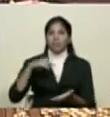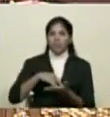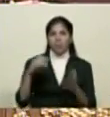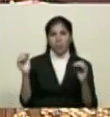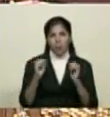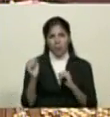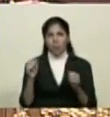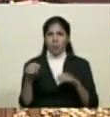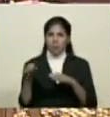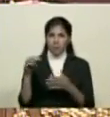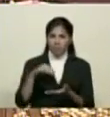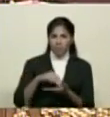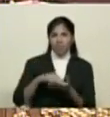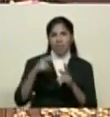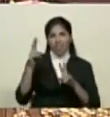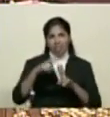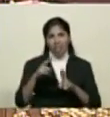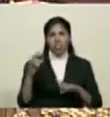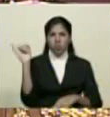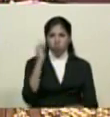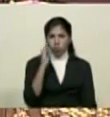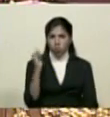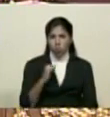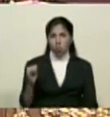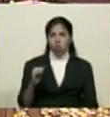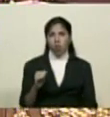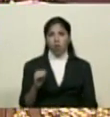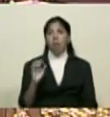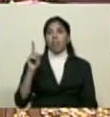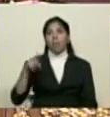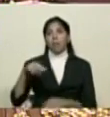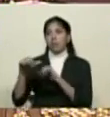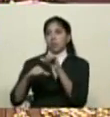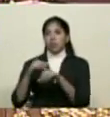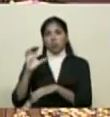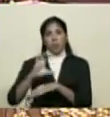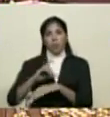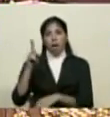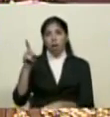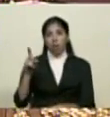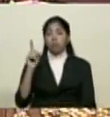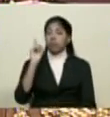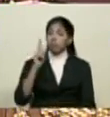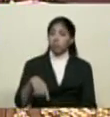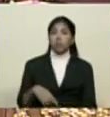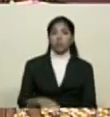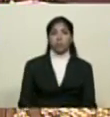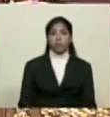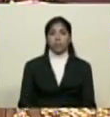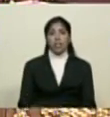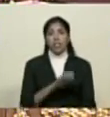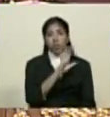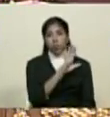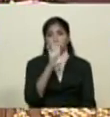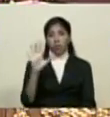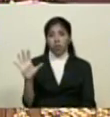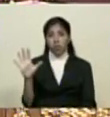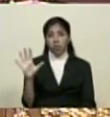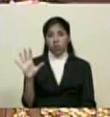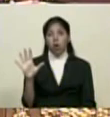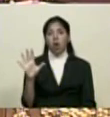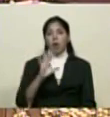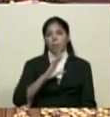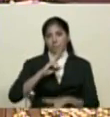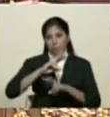Mérida, Miranda, Táchira y Zulia, así como en el área metropolitana de Caracas. Ya hay 55 investigaciones abiertas,